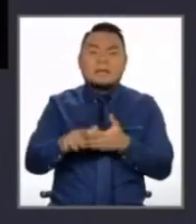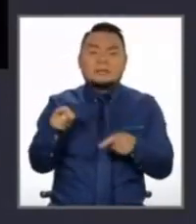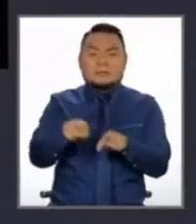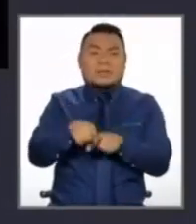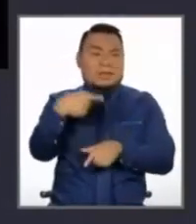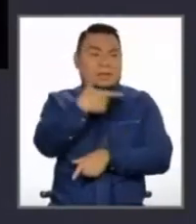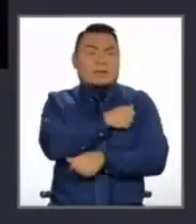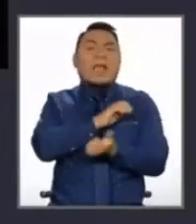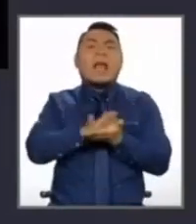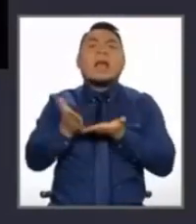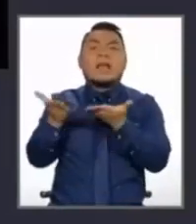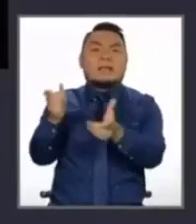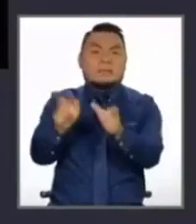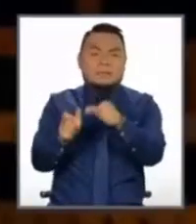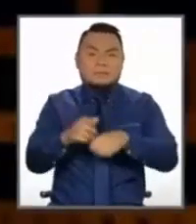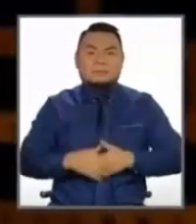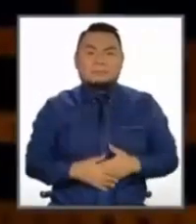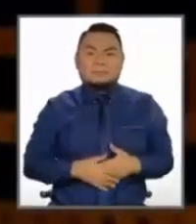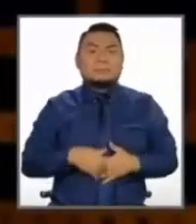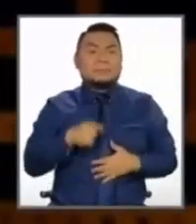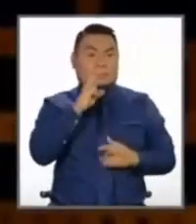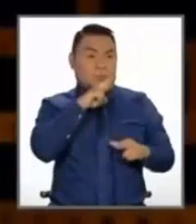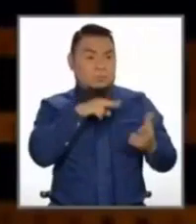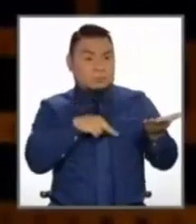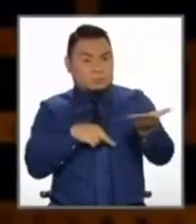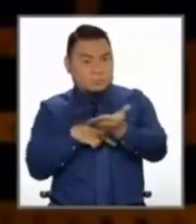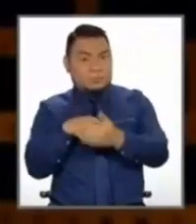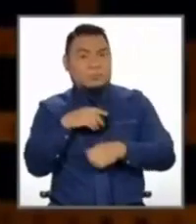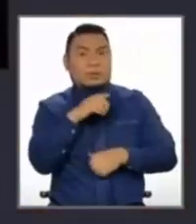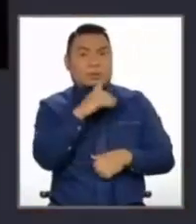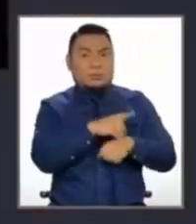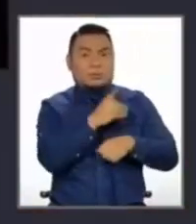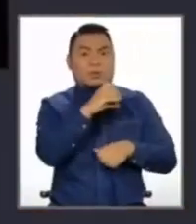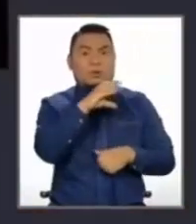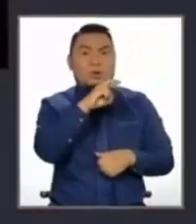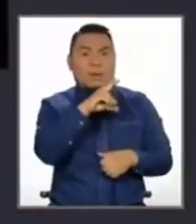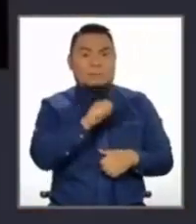las vacunas lleguen gratis a la gente. Una duplica, señor Recoba.